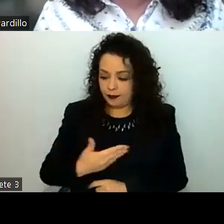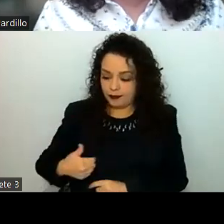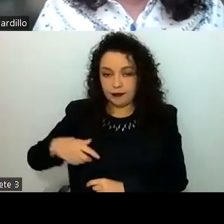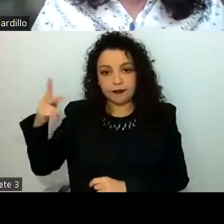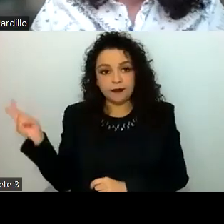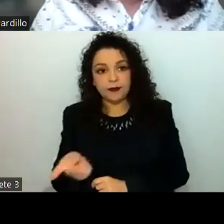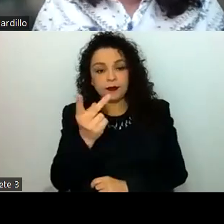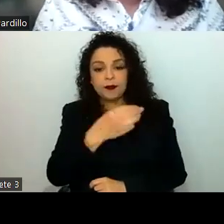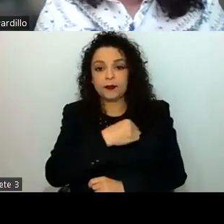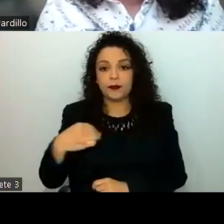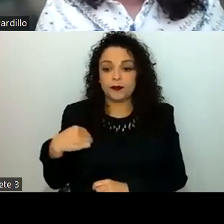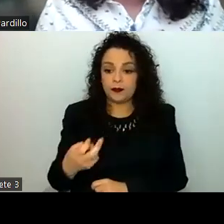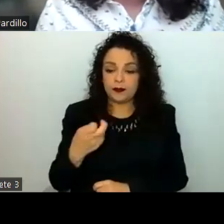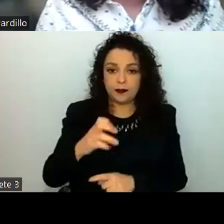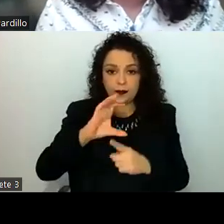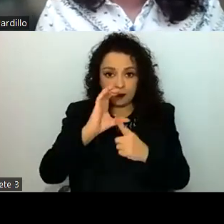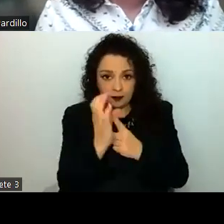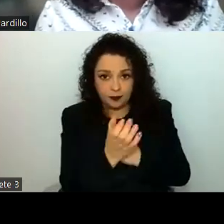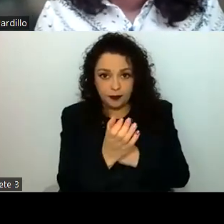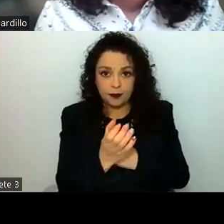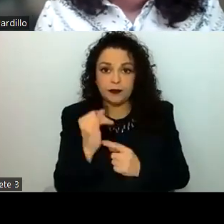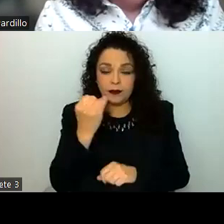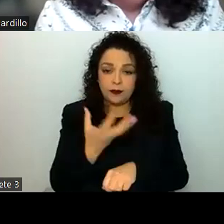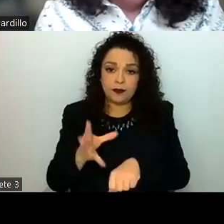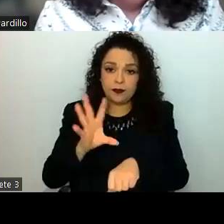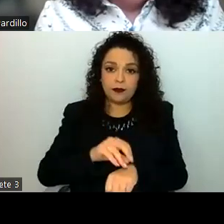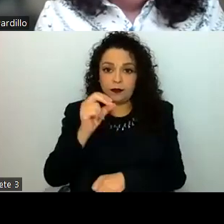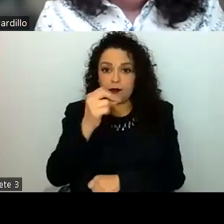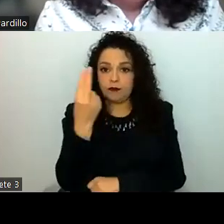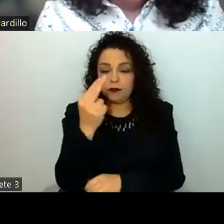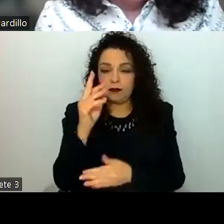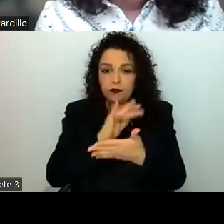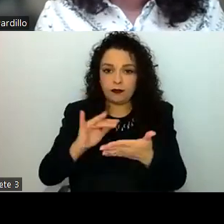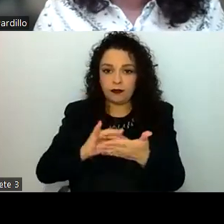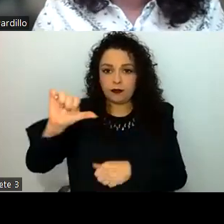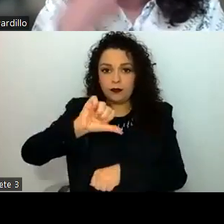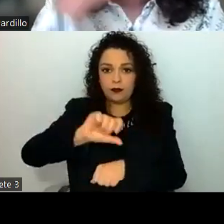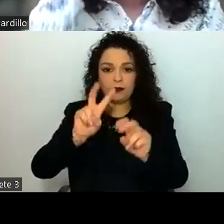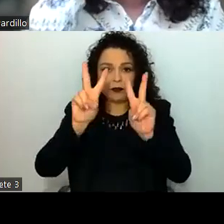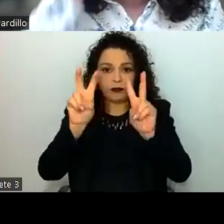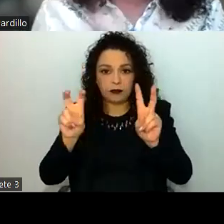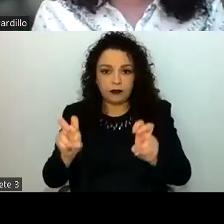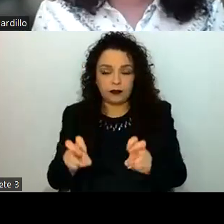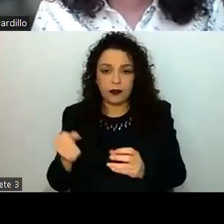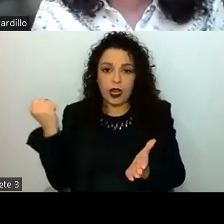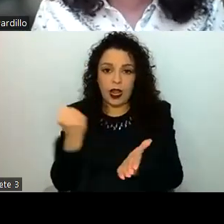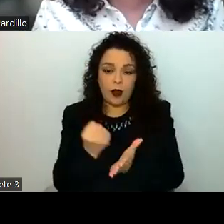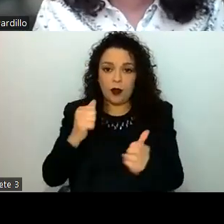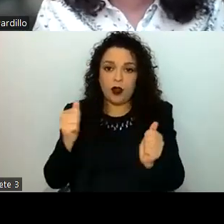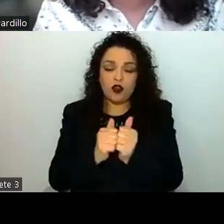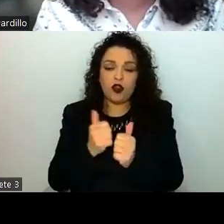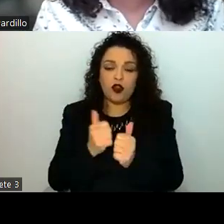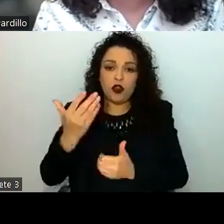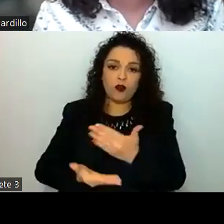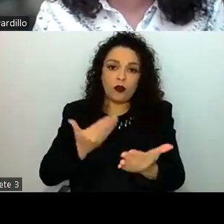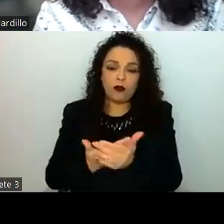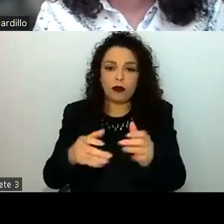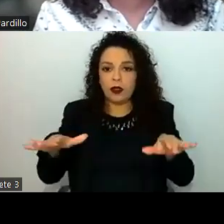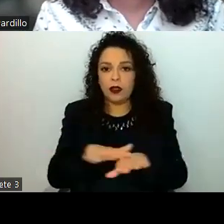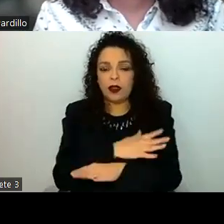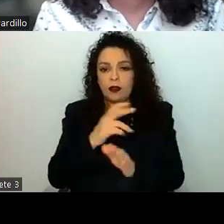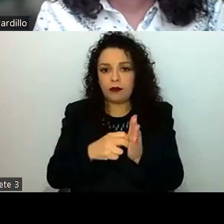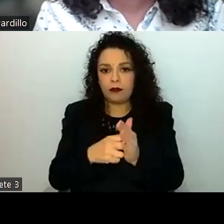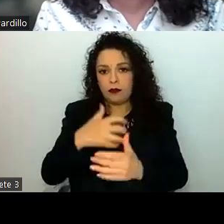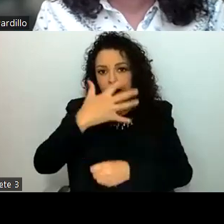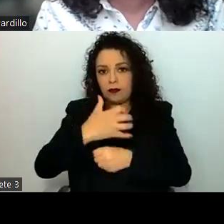los integrantes si se dispensa la lectura del orden del día y si es de aprobarse con las modificaciones propuestas por una